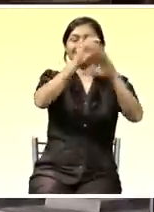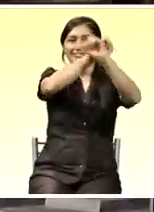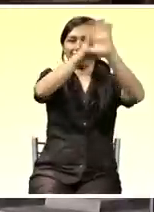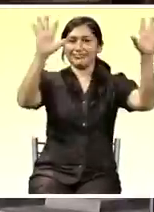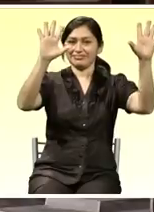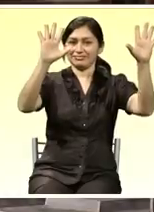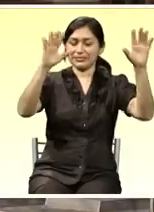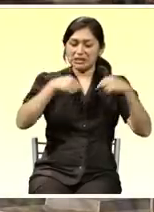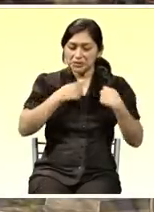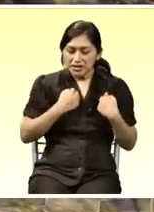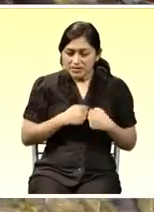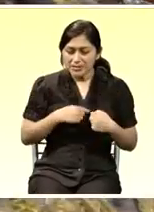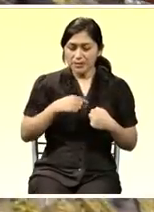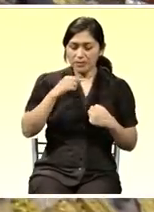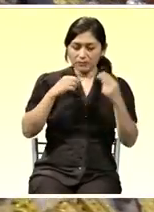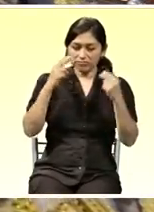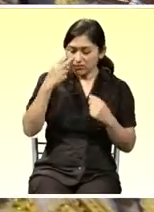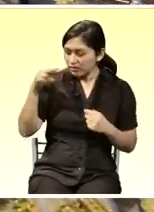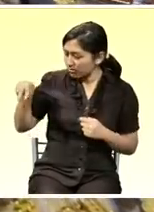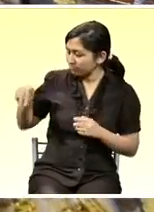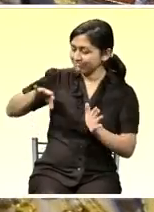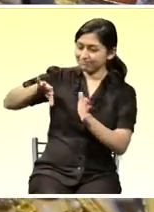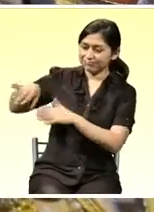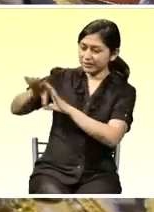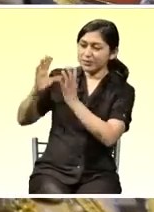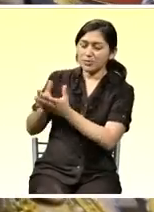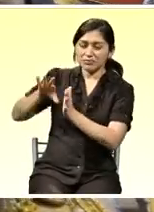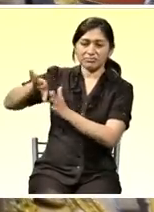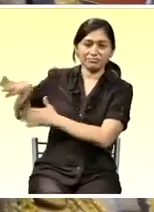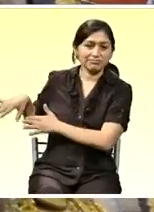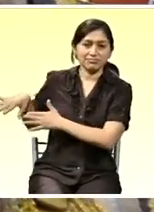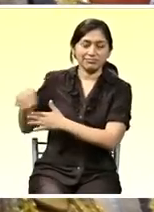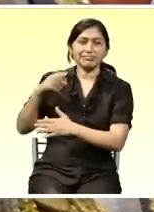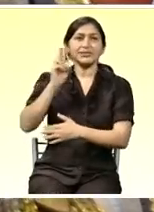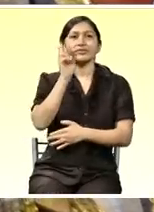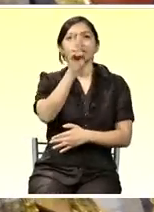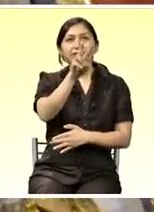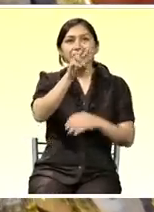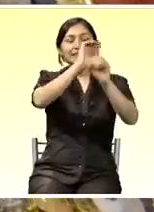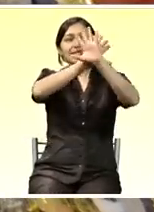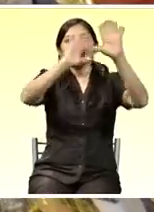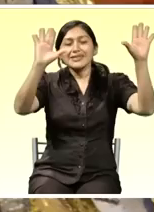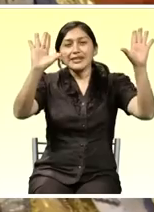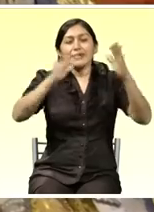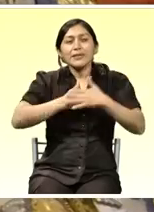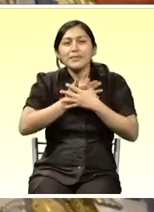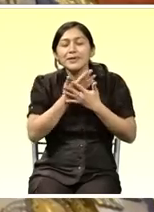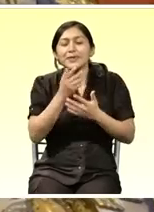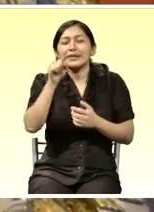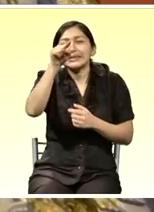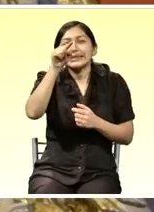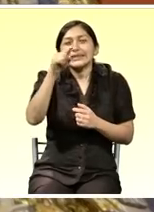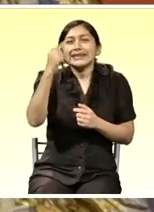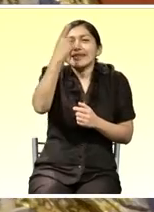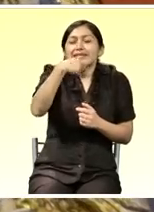terreno, poniendo mi amor en Dios y mi Señor, nunca podré ver el cielo hermoso de tu rostro en